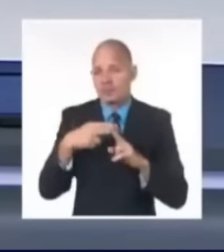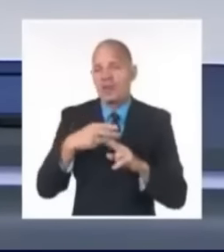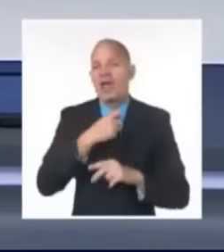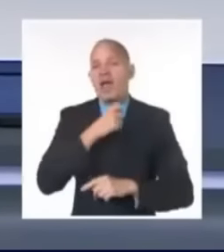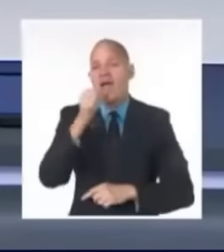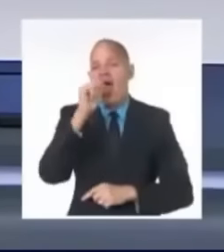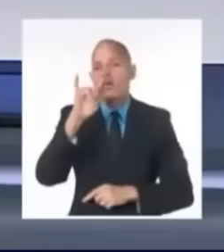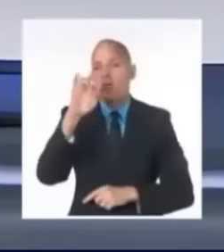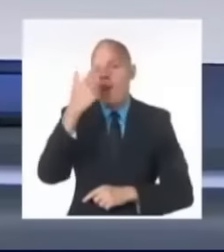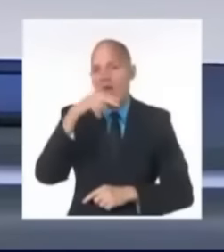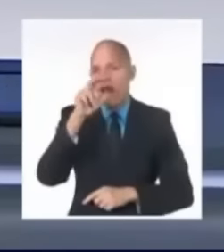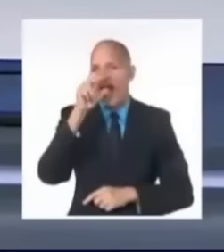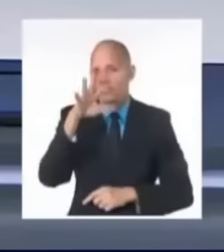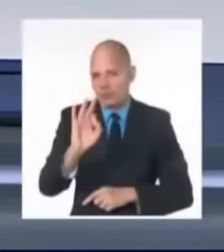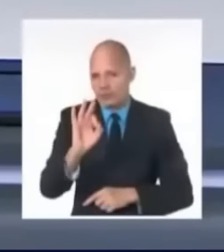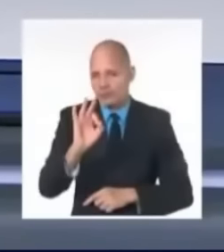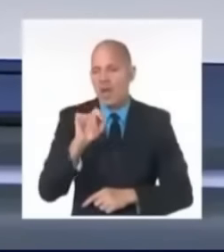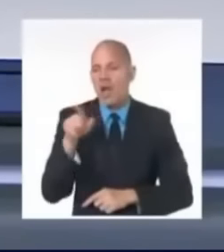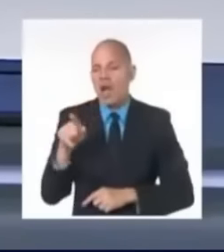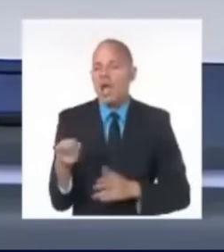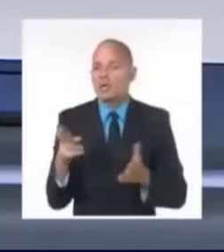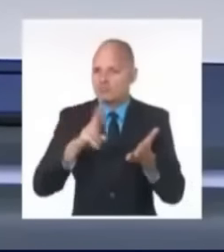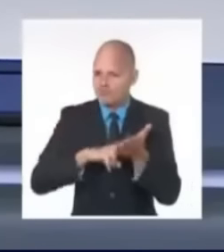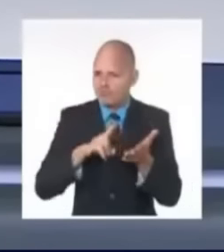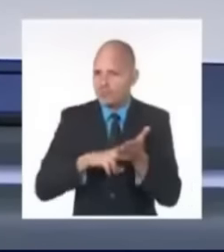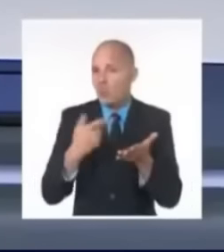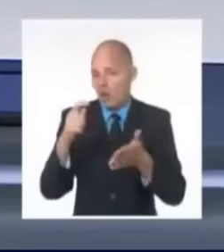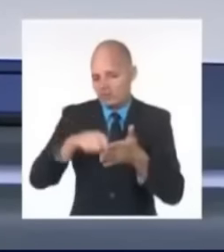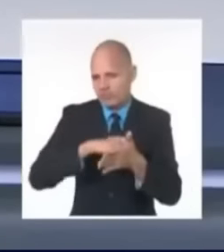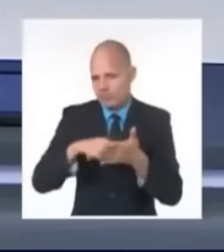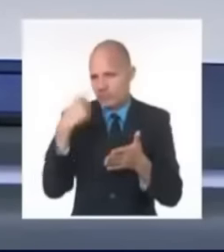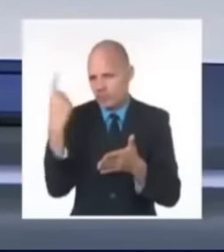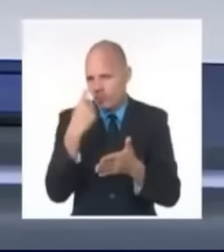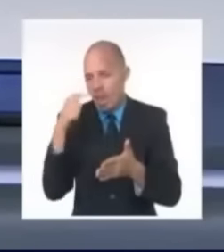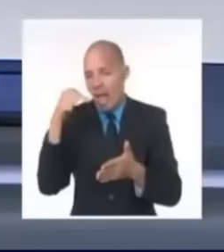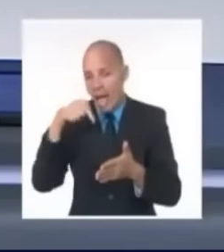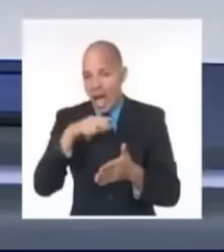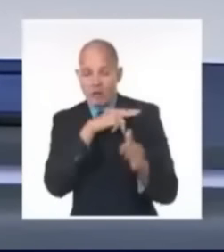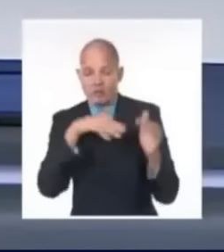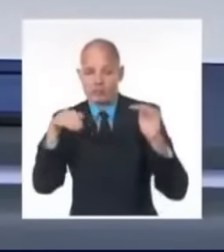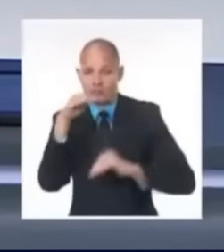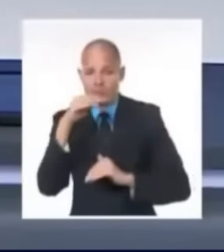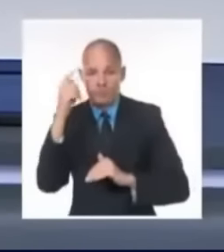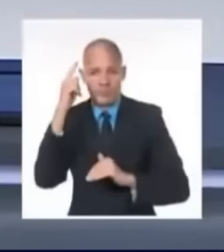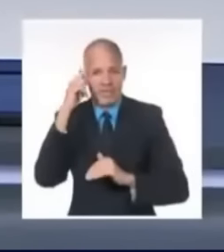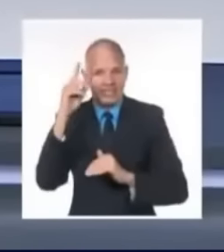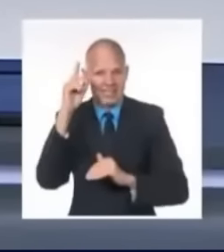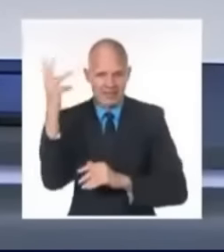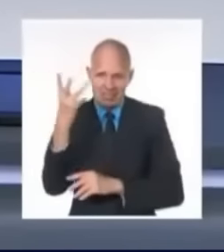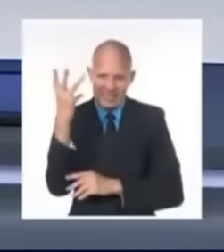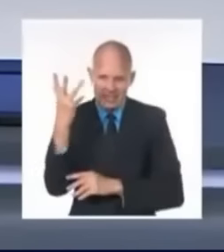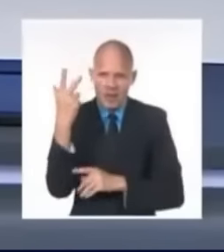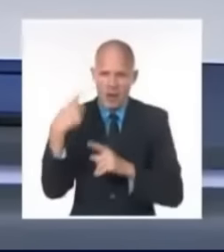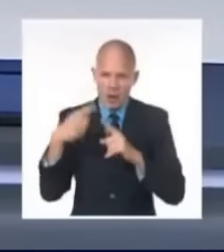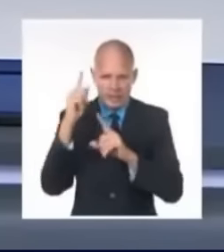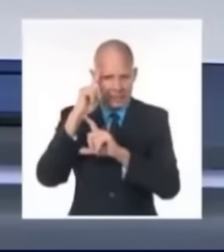Díaz, diputado a la Asamblea Nacional del Poder Popular y actual ministro de Ciencia, Tecnología y Medio